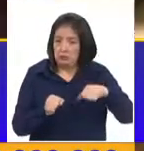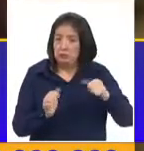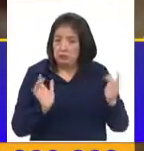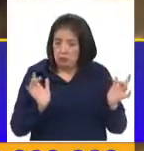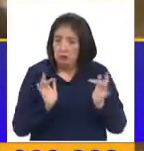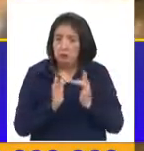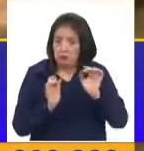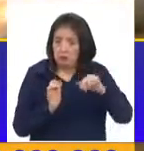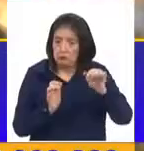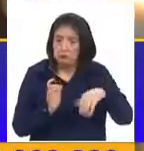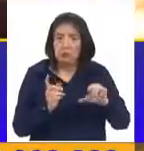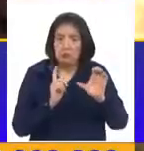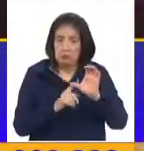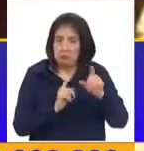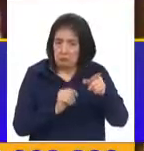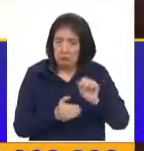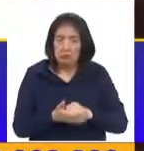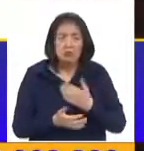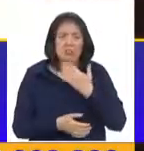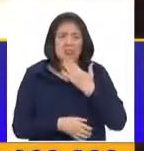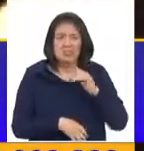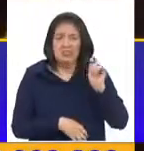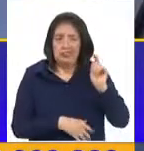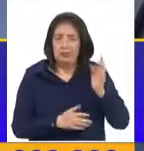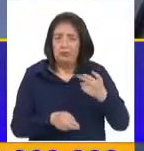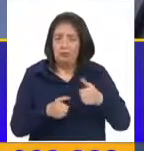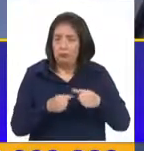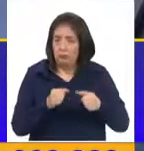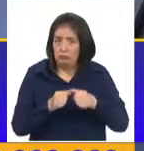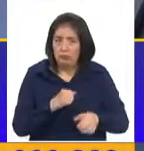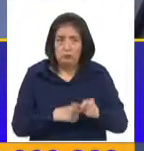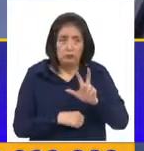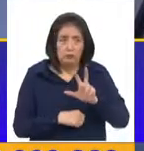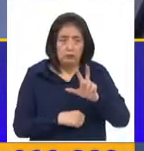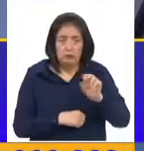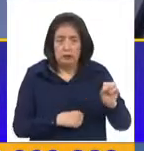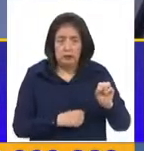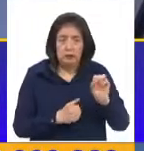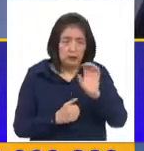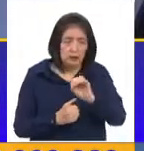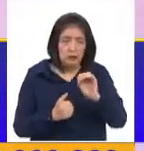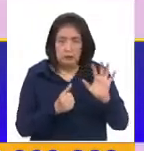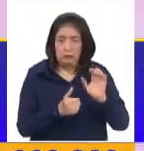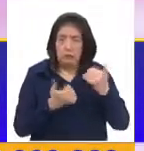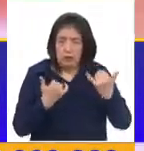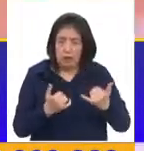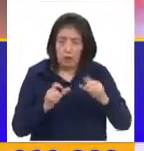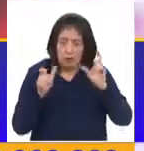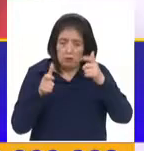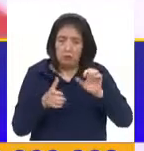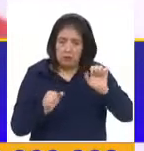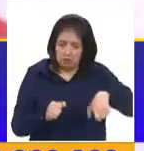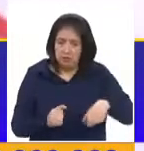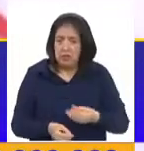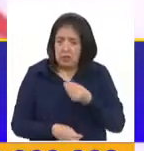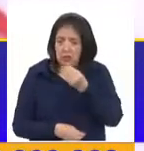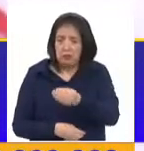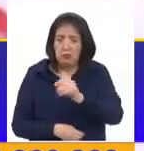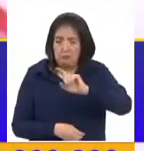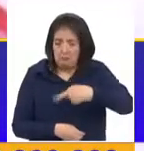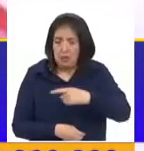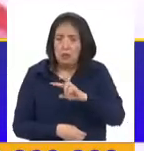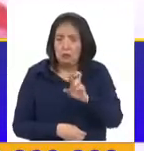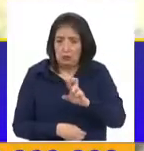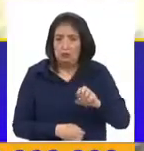Luminoso. Esta vez el testigo 3006 aseguró que el actual parlamentario recibió $1,000 de